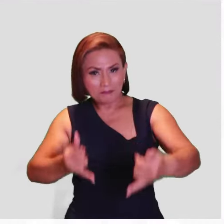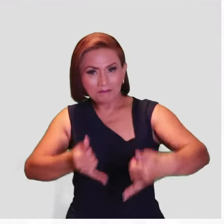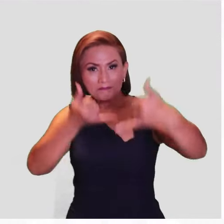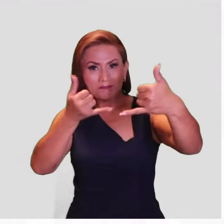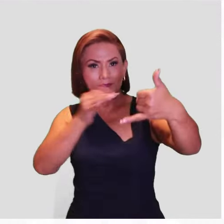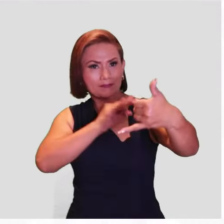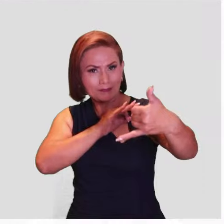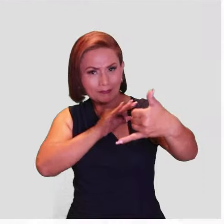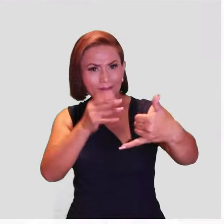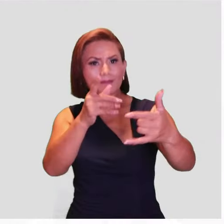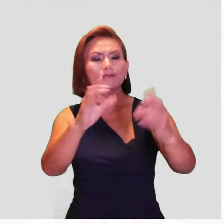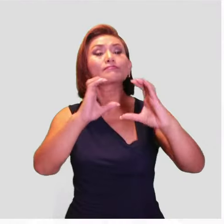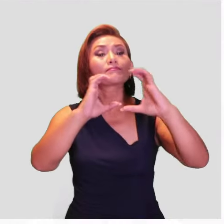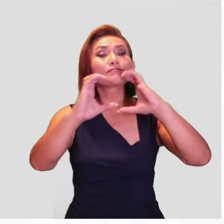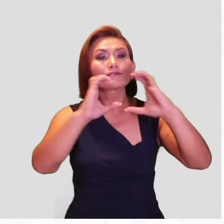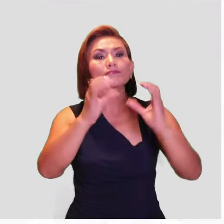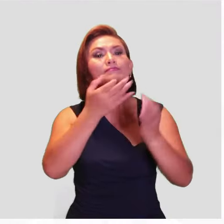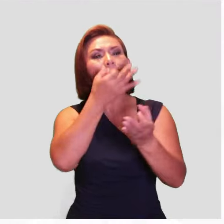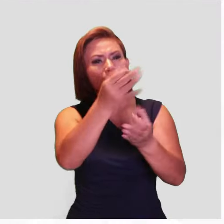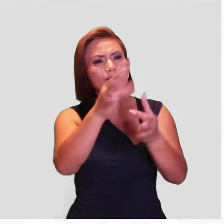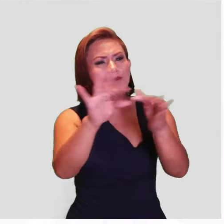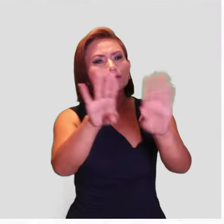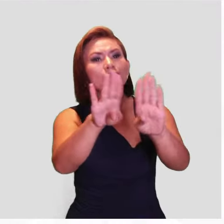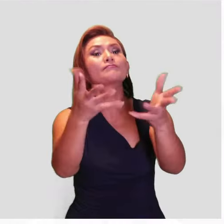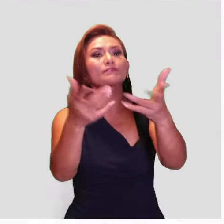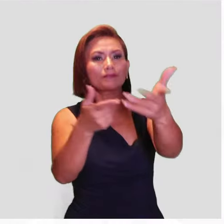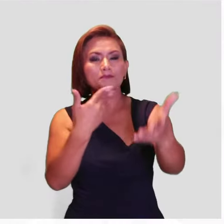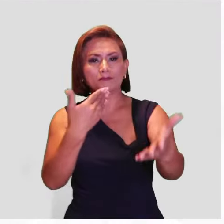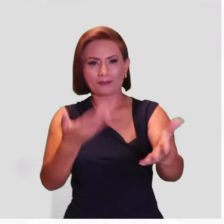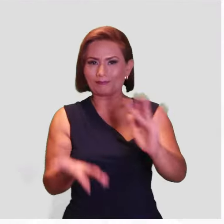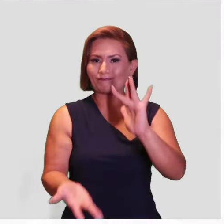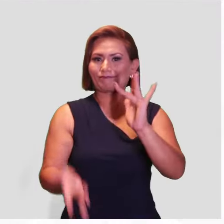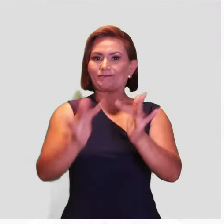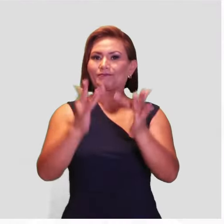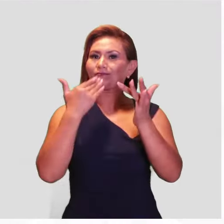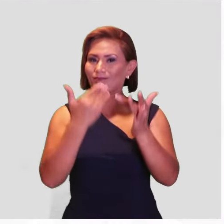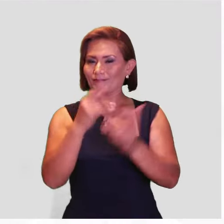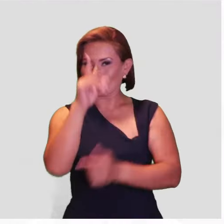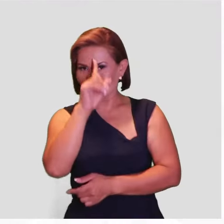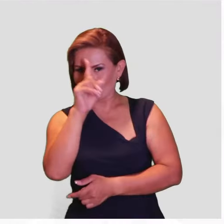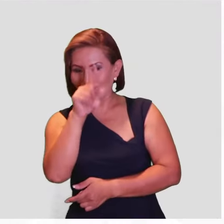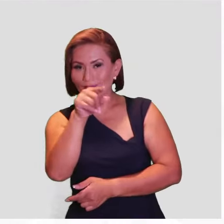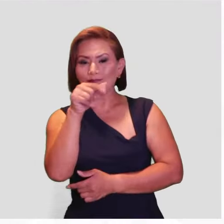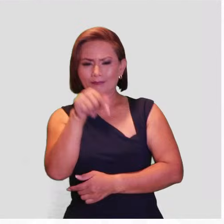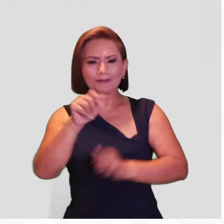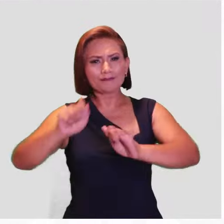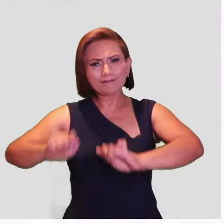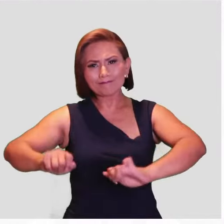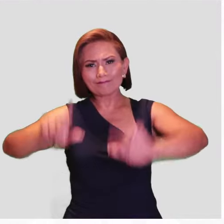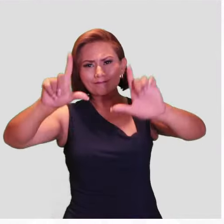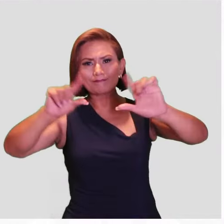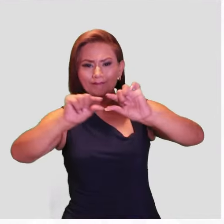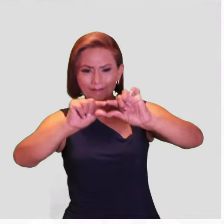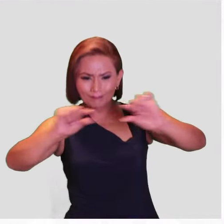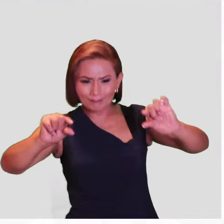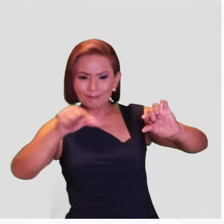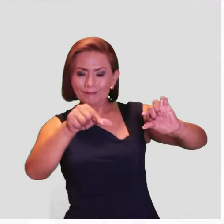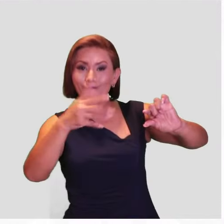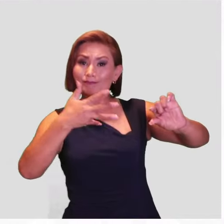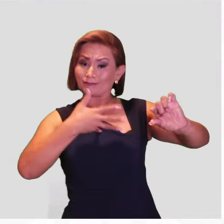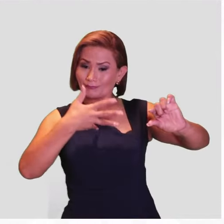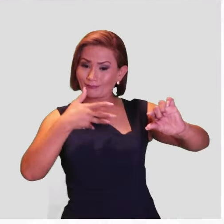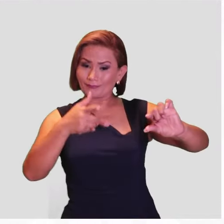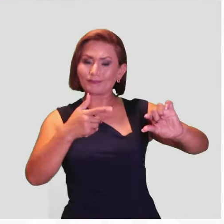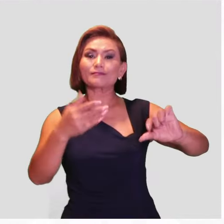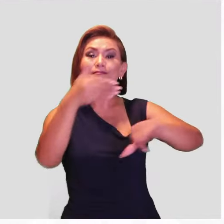candidaturas para que puedan tener una conexión óptima. Ahí justo en la plataforma de esta videoconferencia está publicado